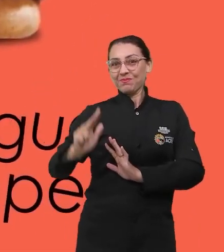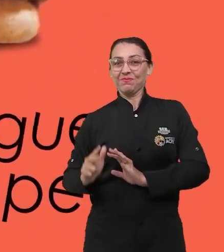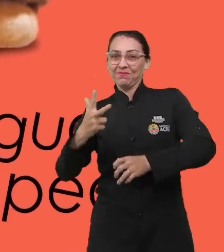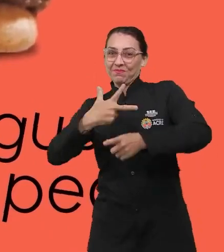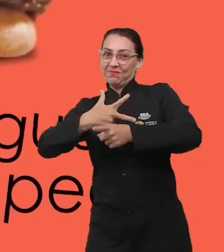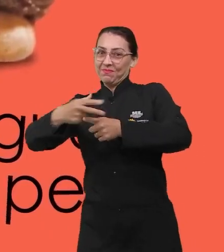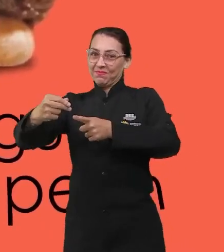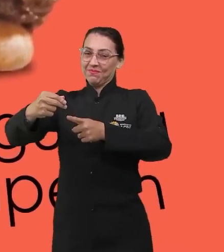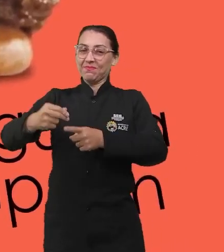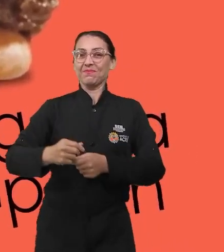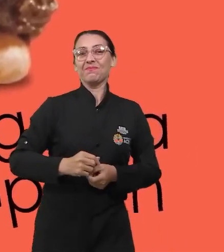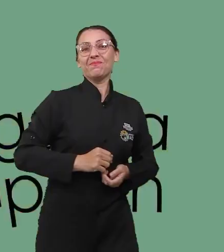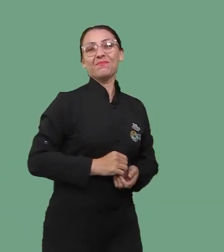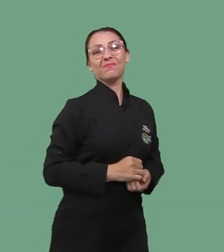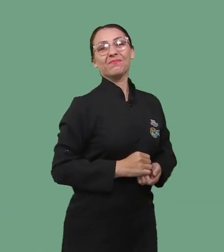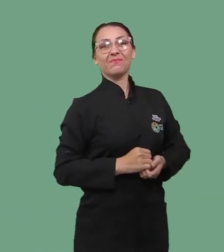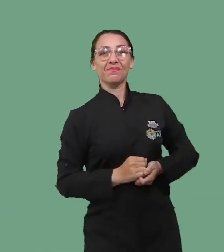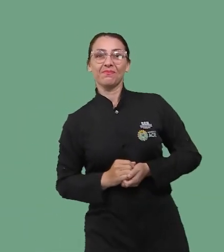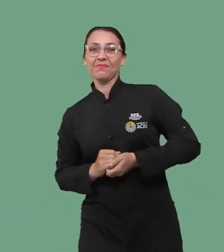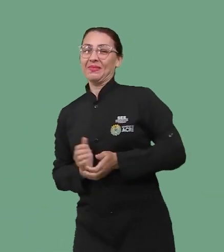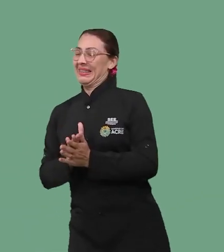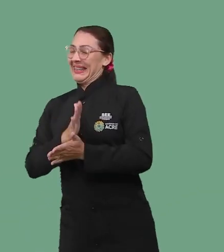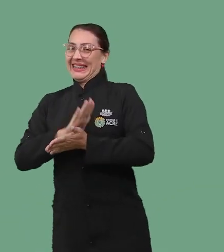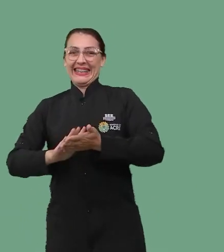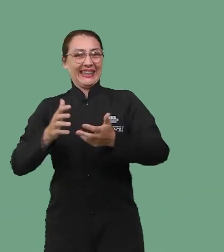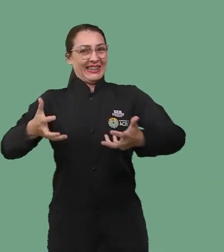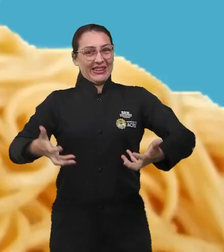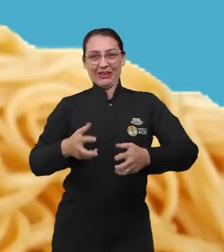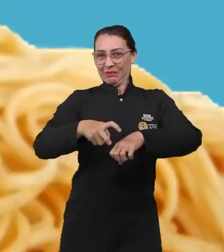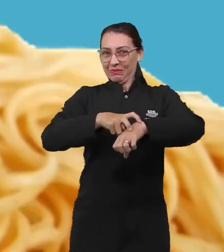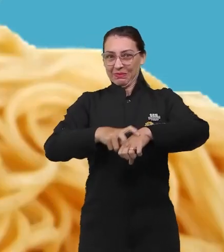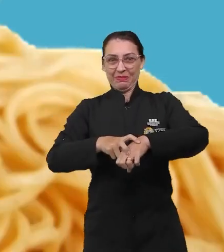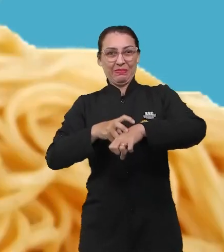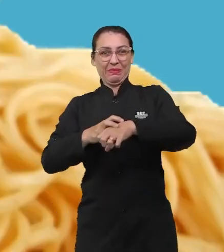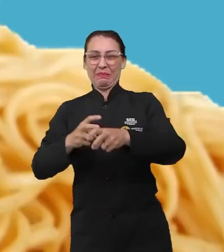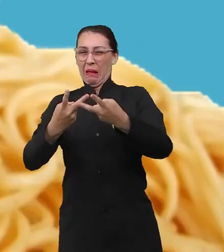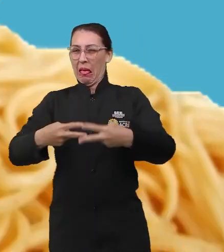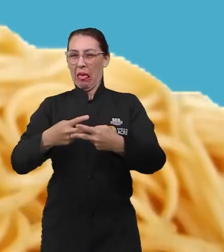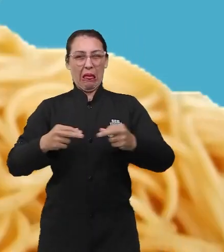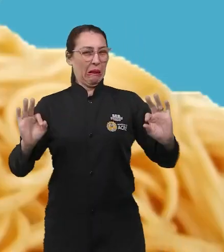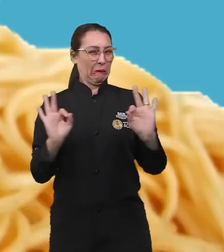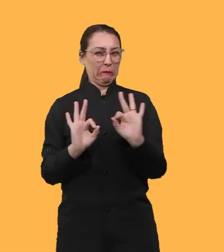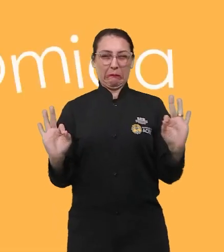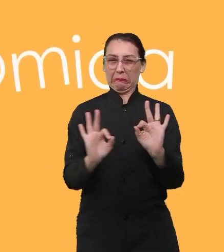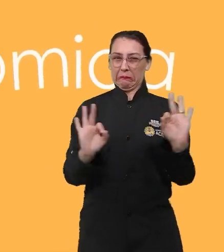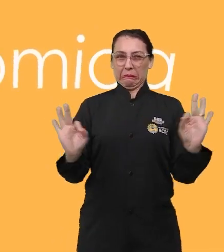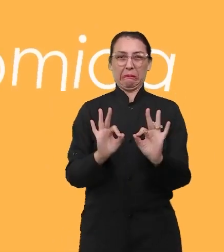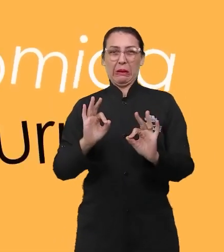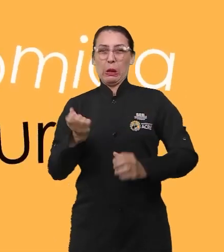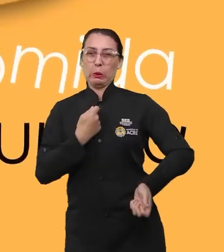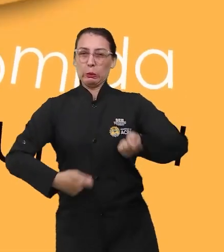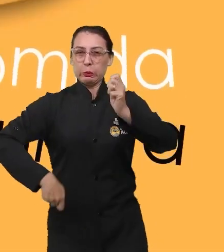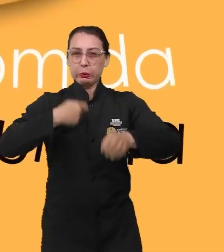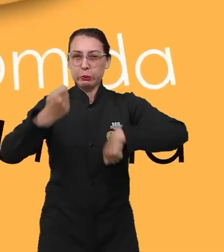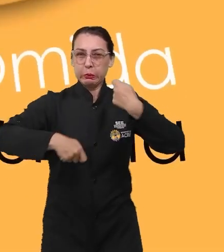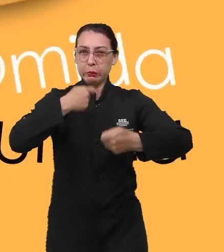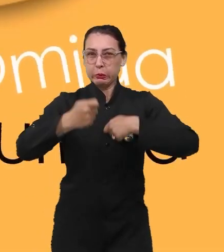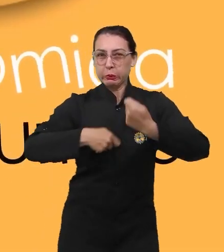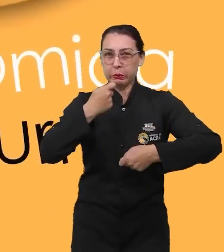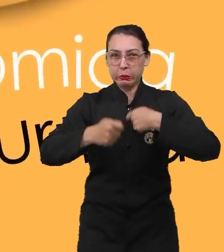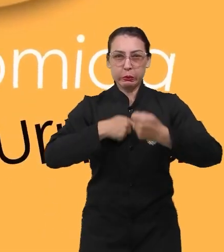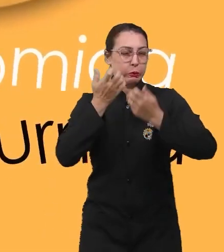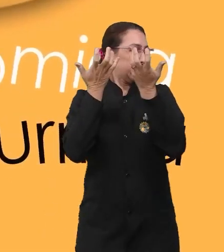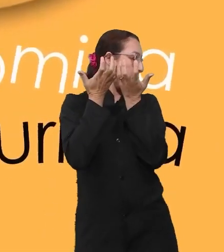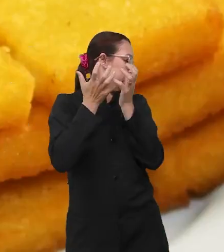campeón. Nada de acelga ni de fideos, esa comida es